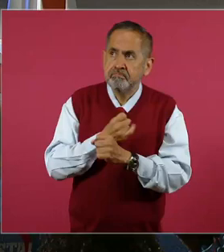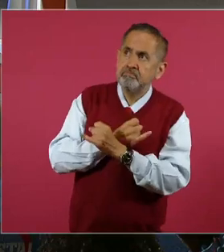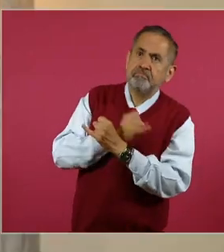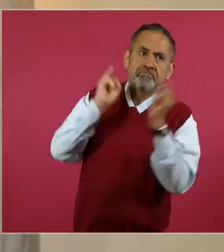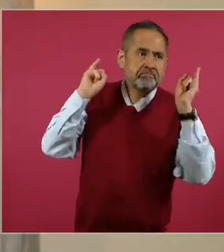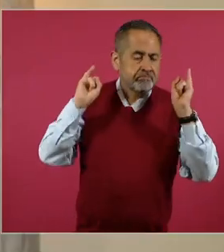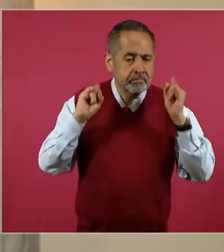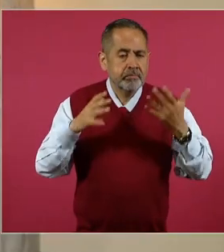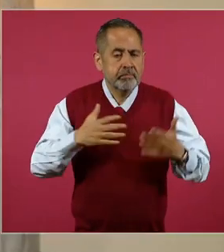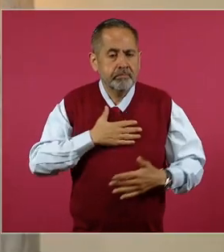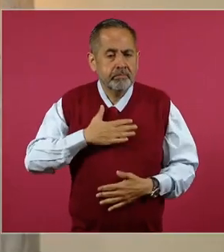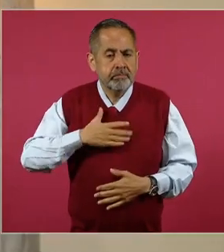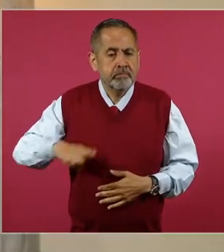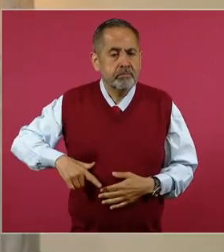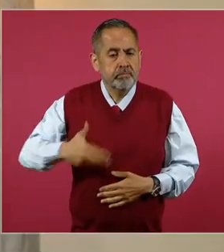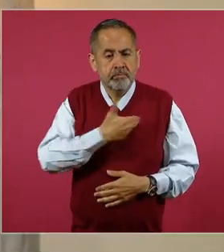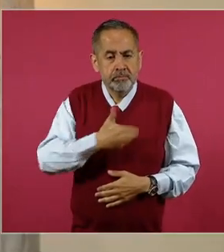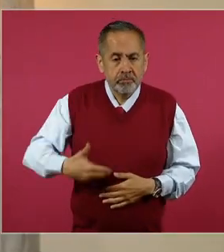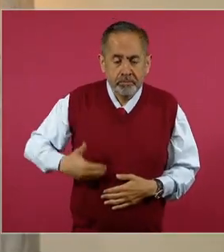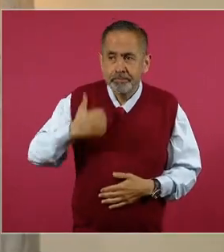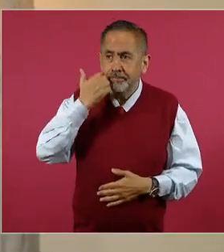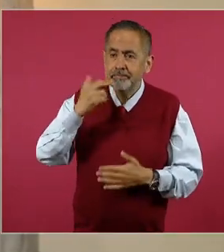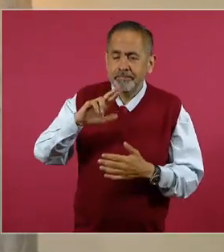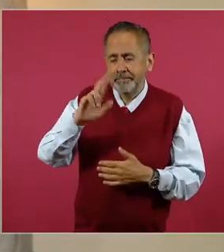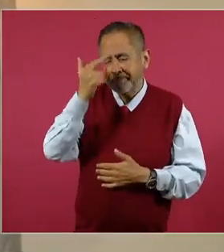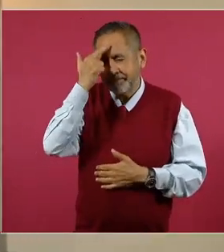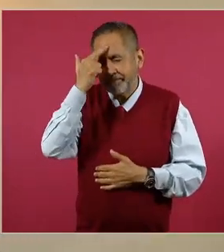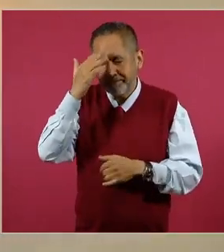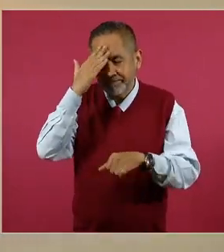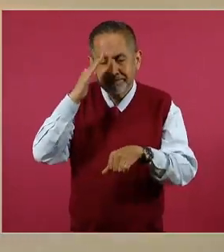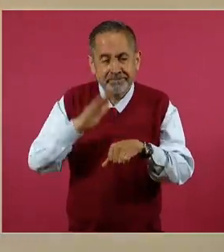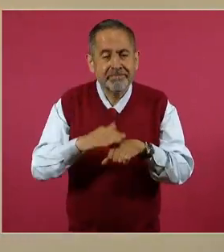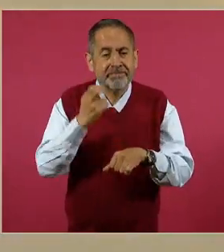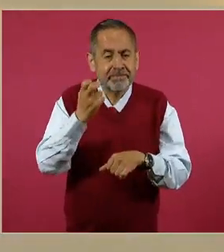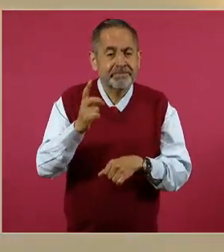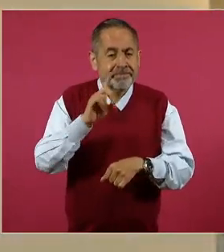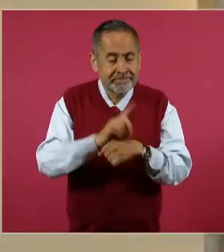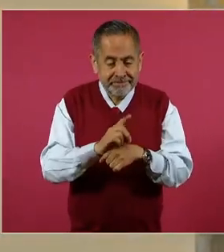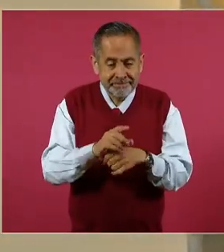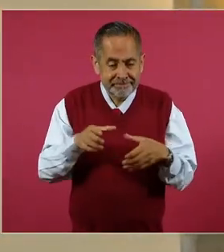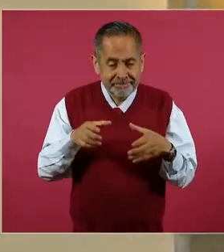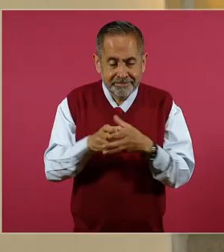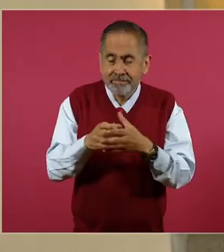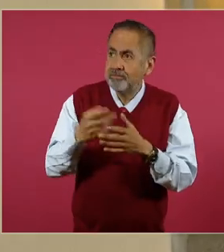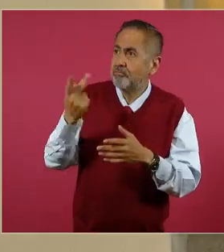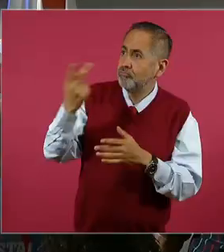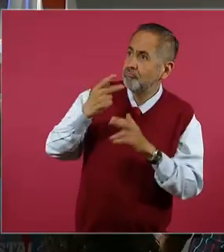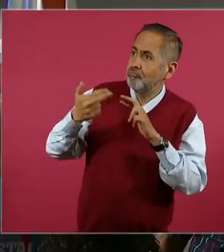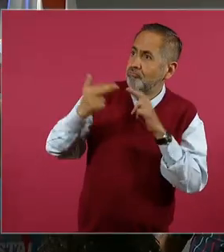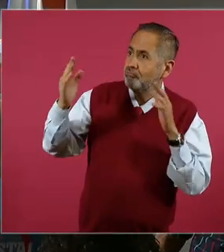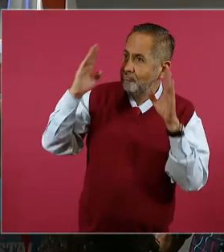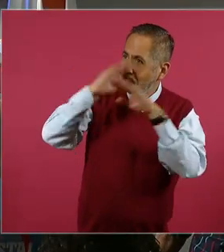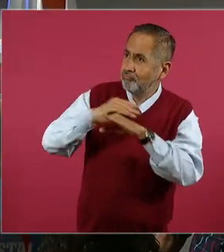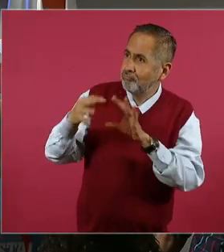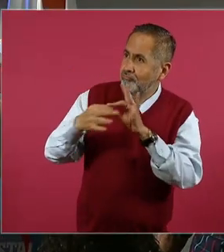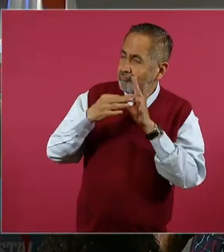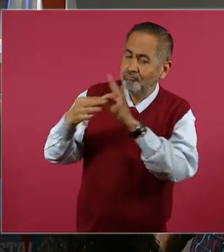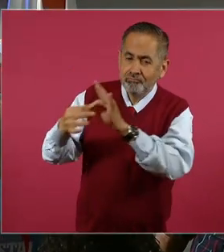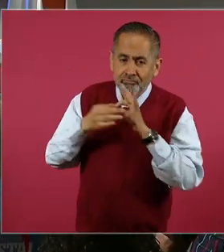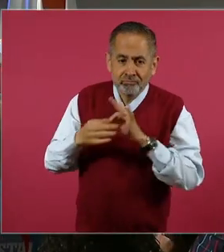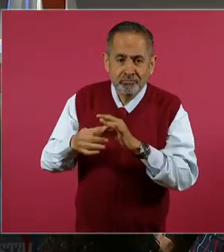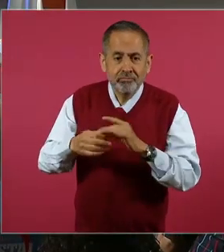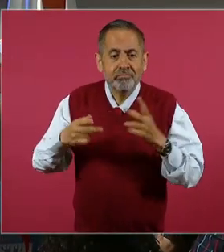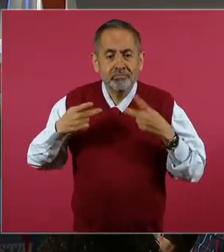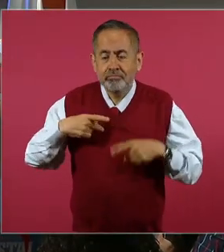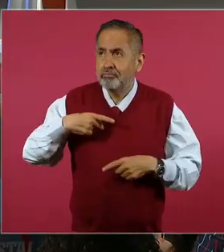El gobierno que presido quiere recordar ese acontecimiento construyendo la reconciliación con el pueblo